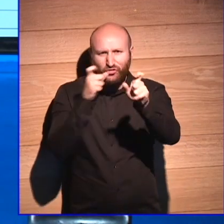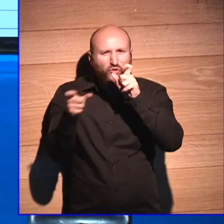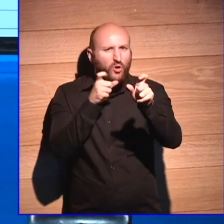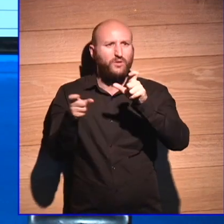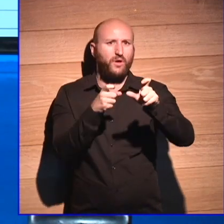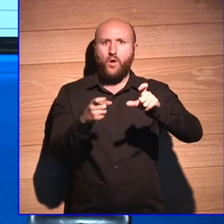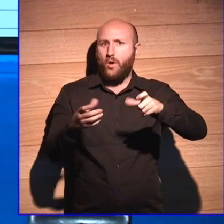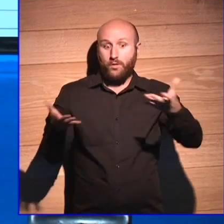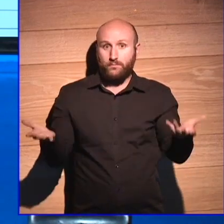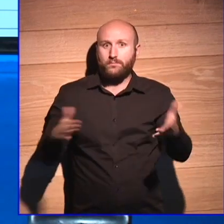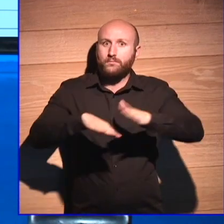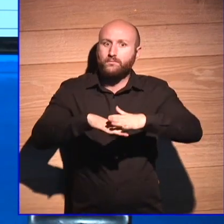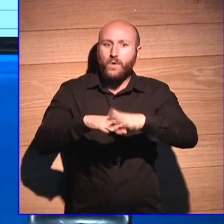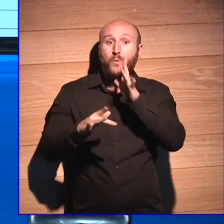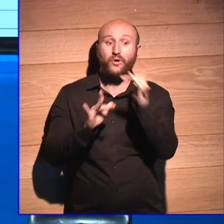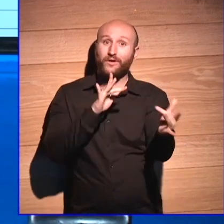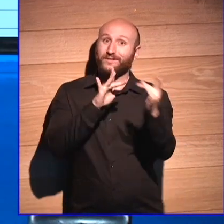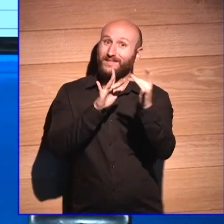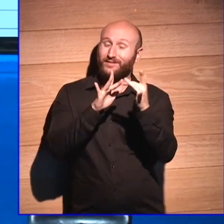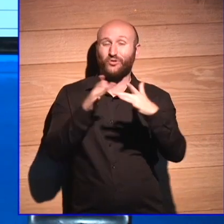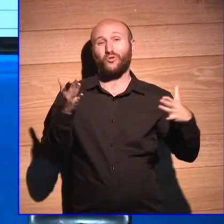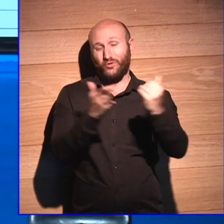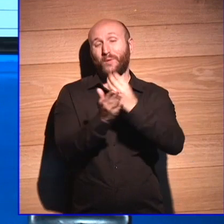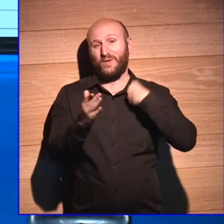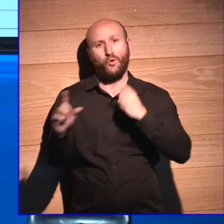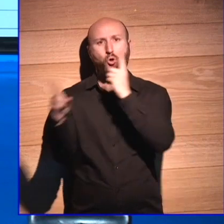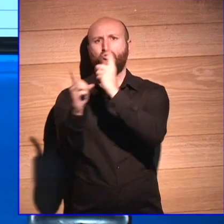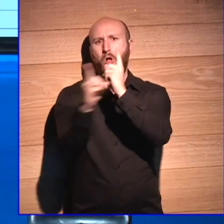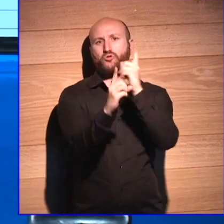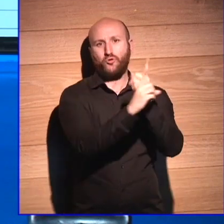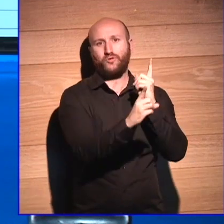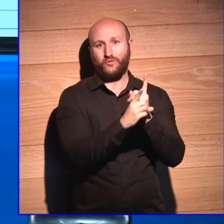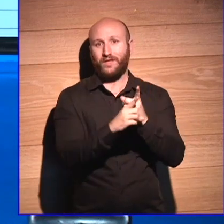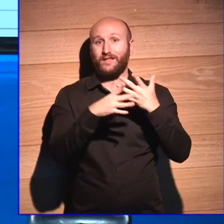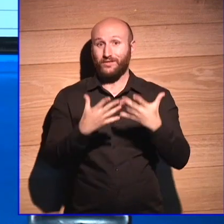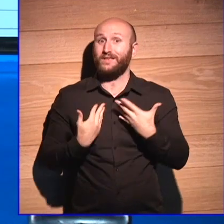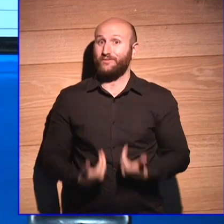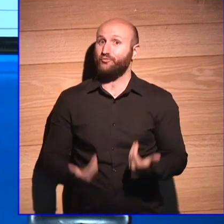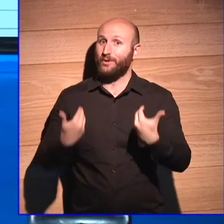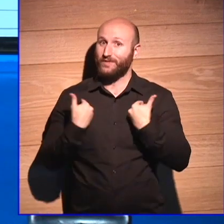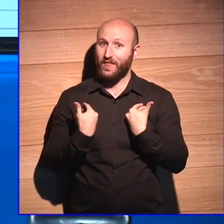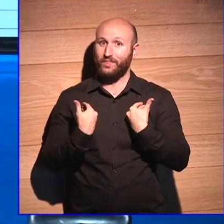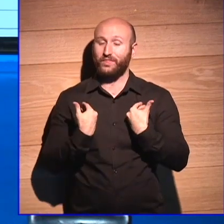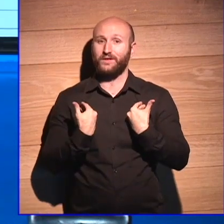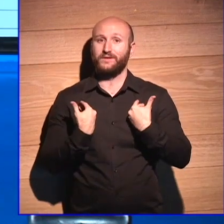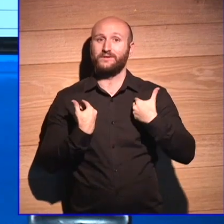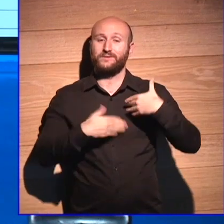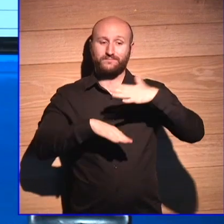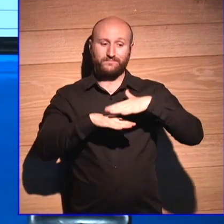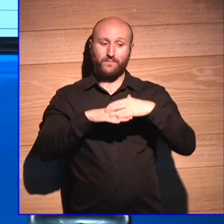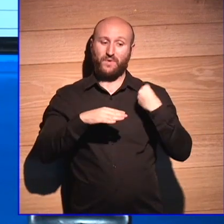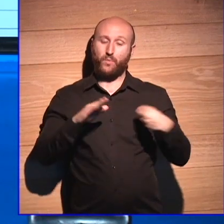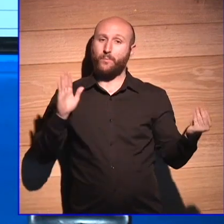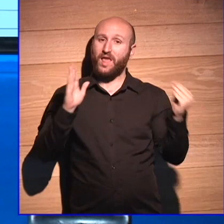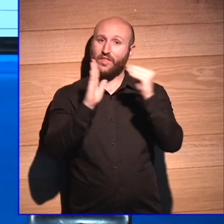qué? Porque las interacciones que había recibido eran de este tipo. Entonces, cada vez más, la responsabilidad de las aplicaciones,